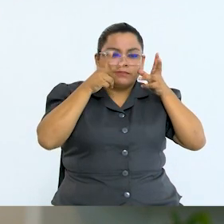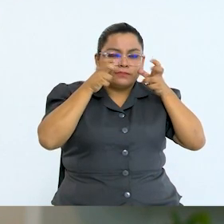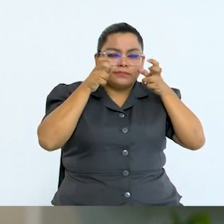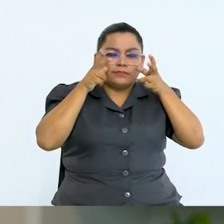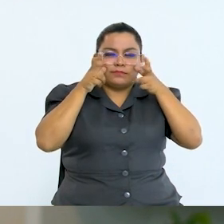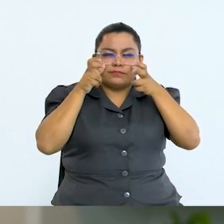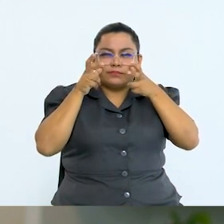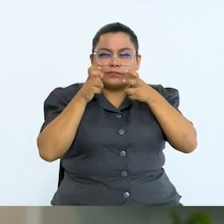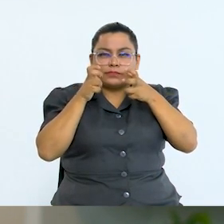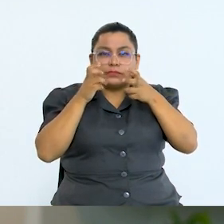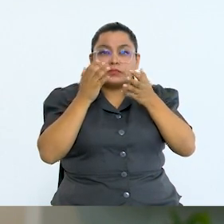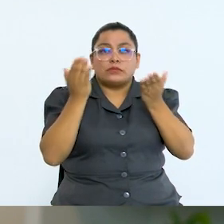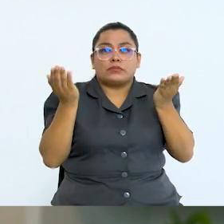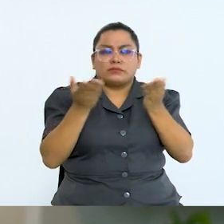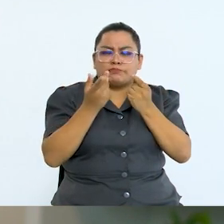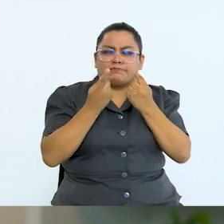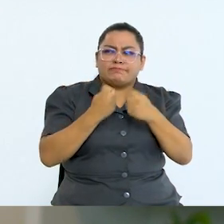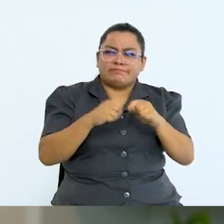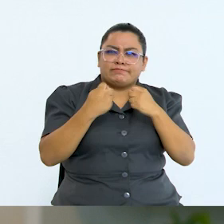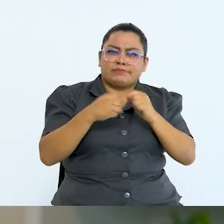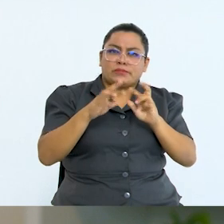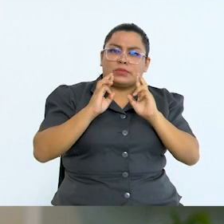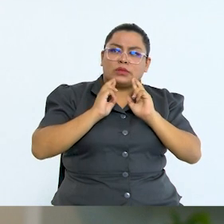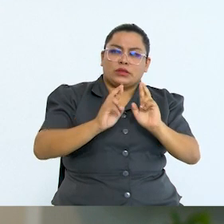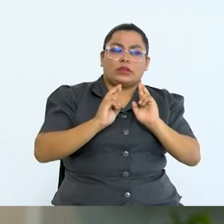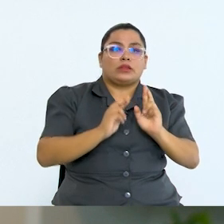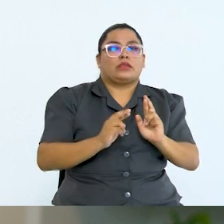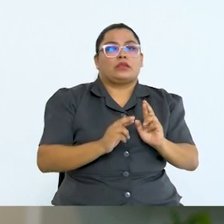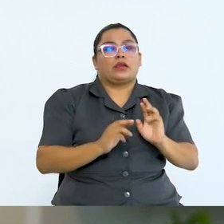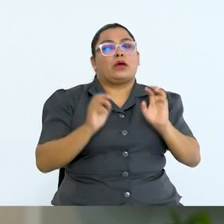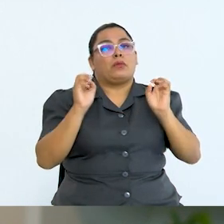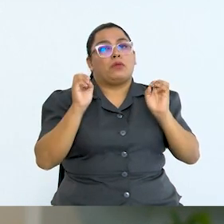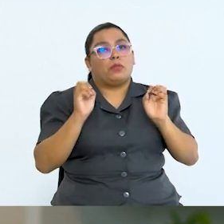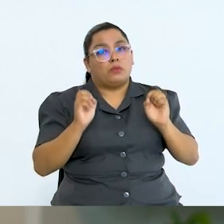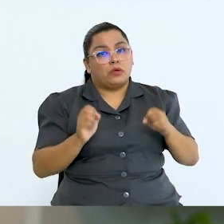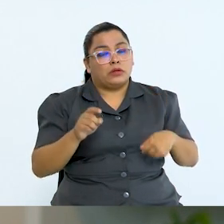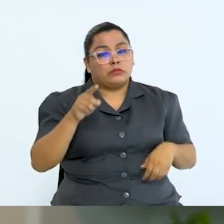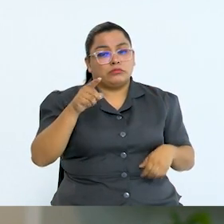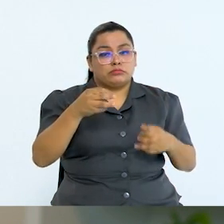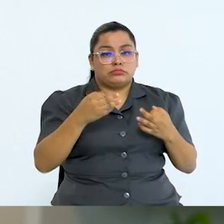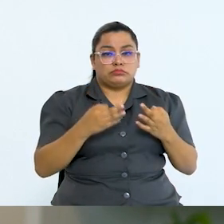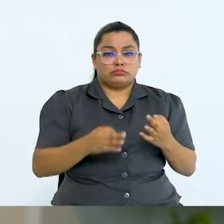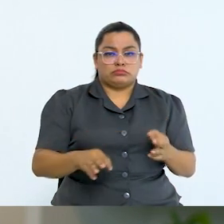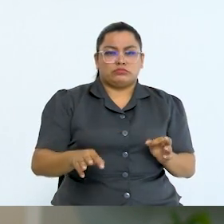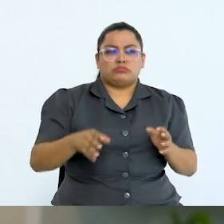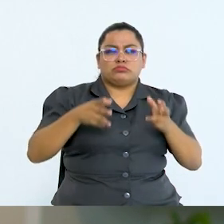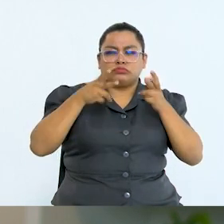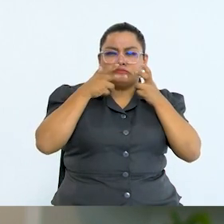estudiante mientras intenta resolver el problema, para poder así identificar